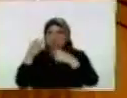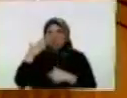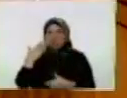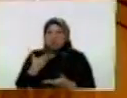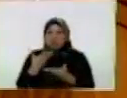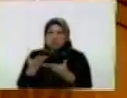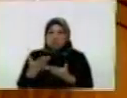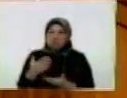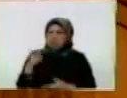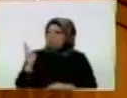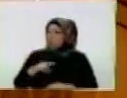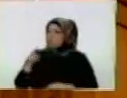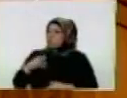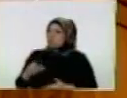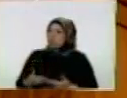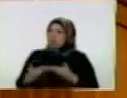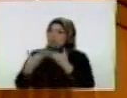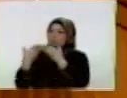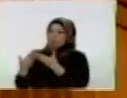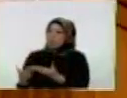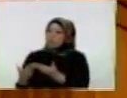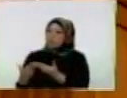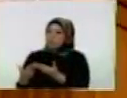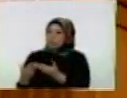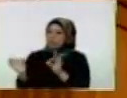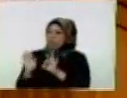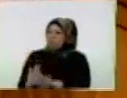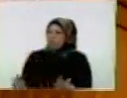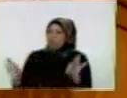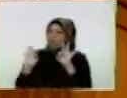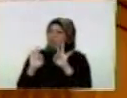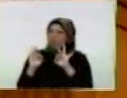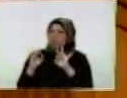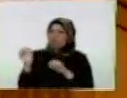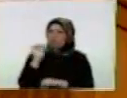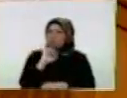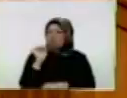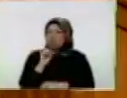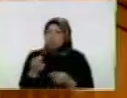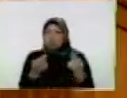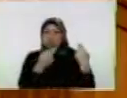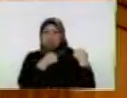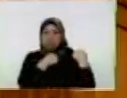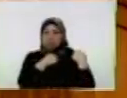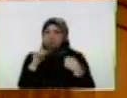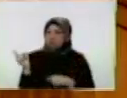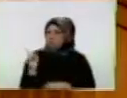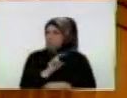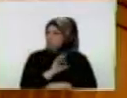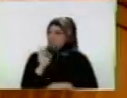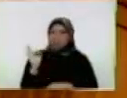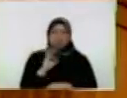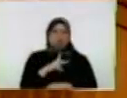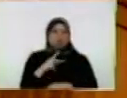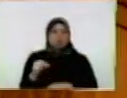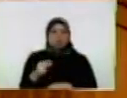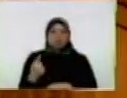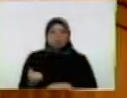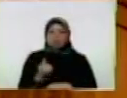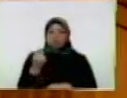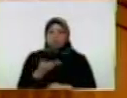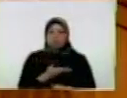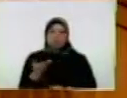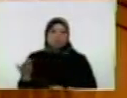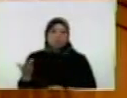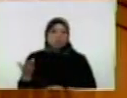compañeros. El comandante Chávez nunca nos ofreció nada. Cargo, tú vas a ser ministro, tú, no, nada. Su única oferta siempre